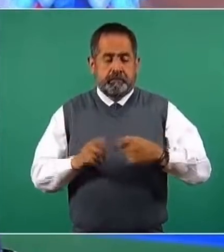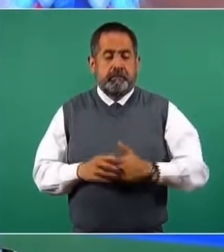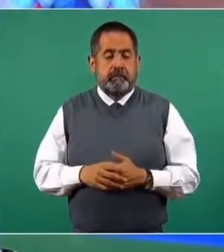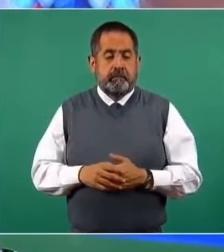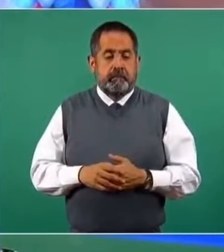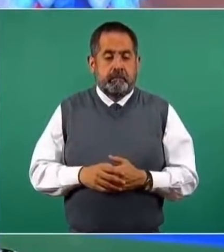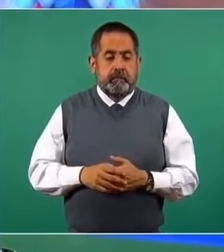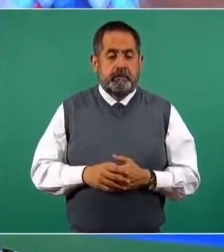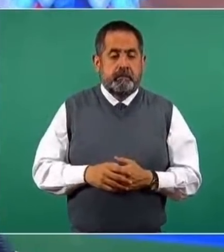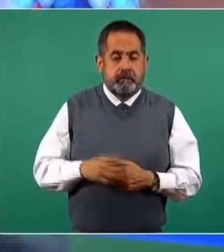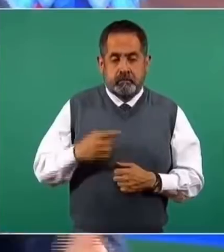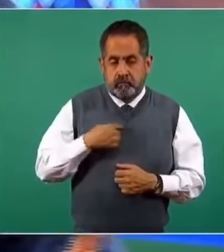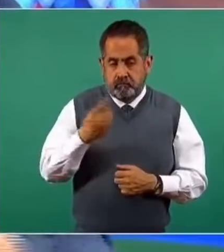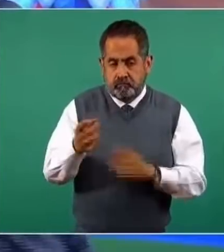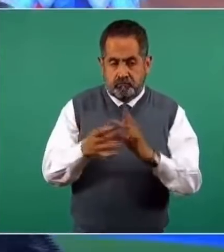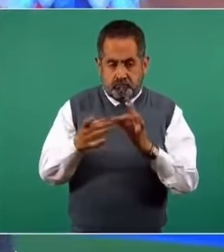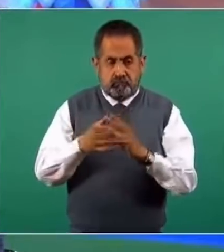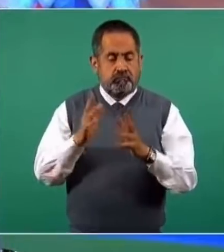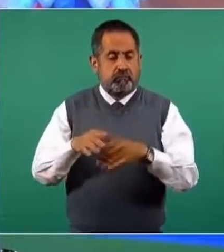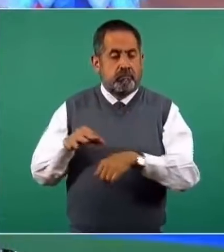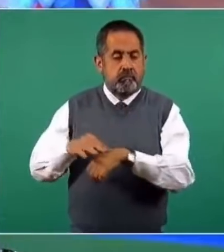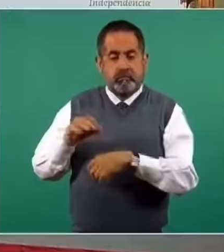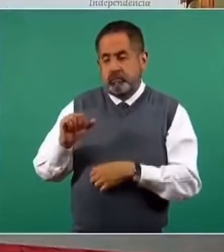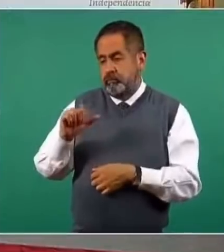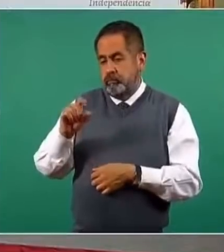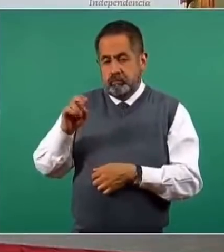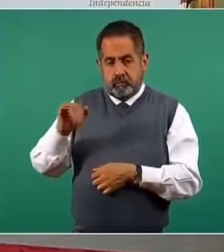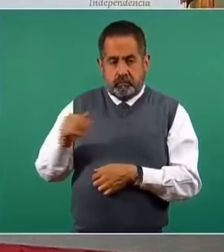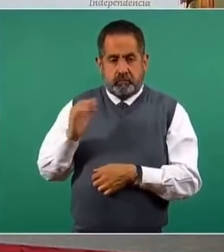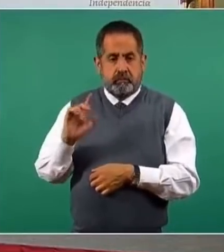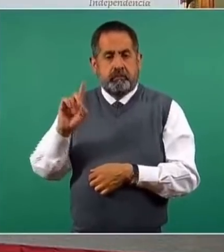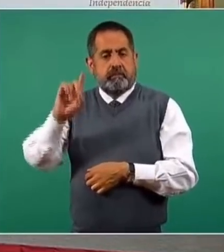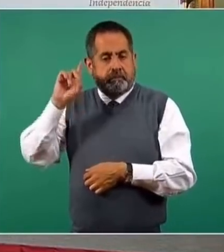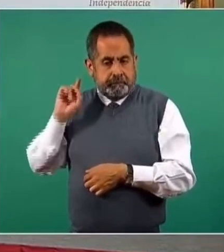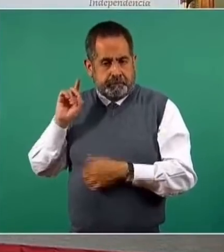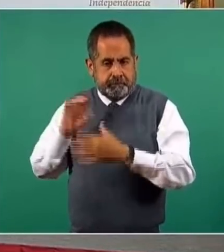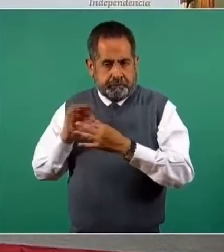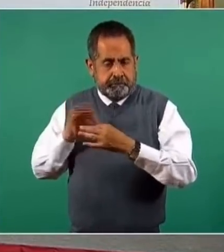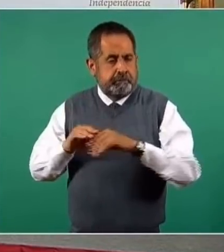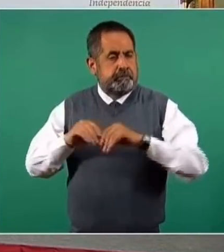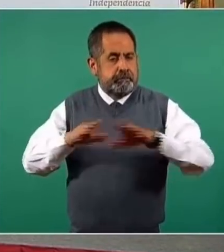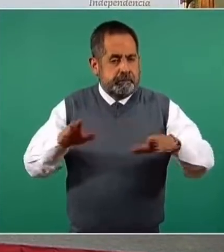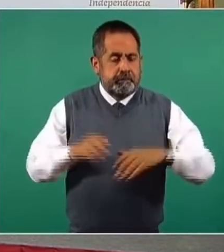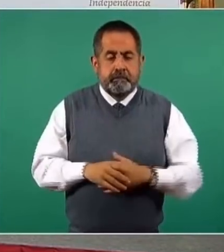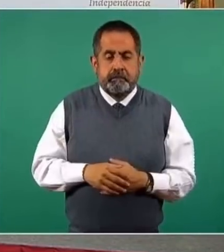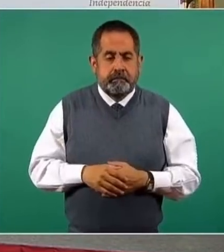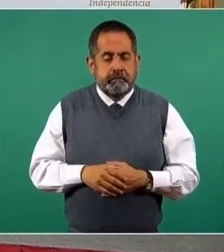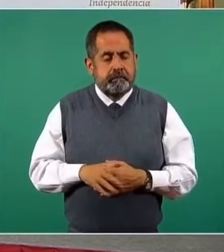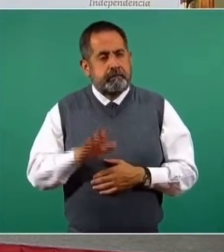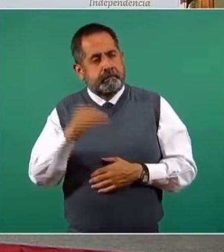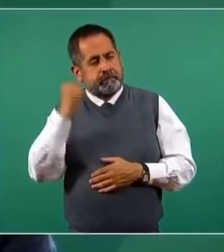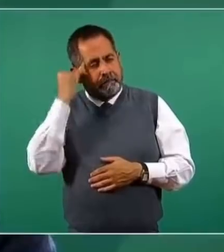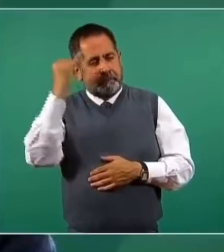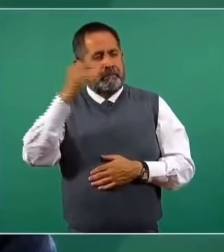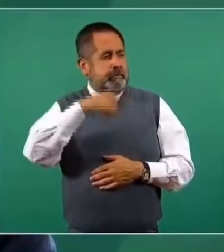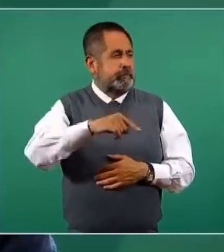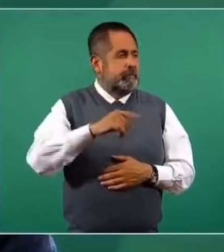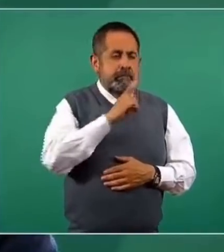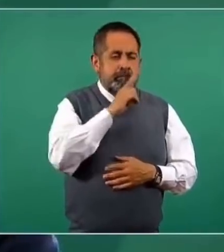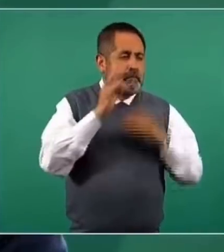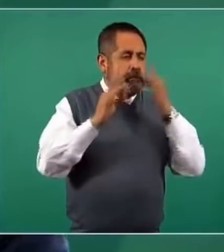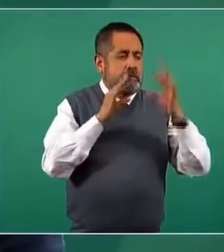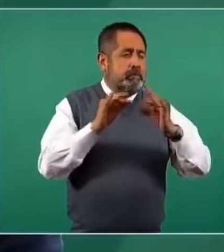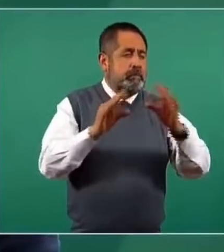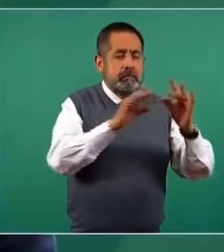hemos estado indicando, lo dijo el doctor Alomía el domingo pasado por primera vez, que esta idea que ha circulado en las noticias de